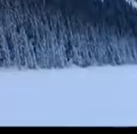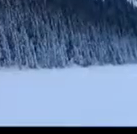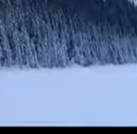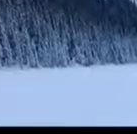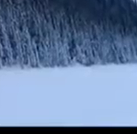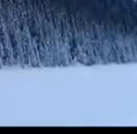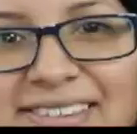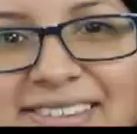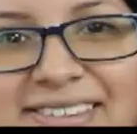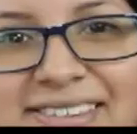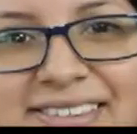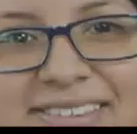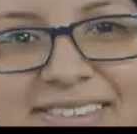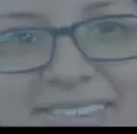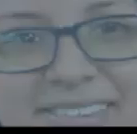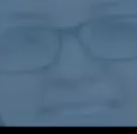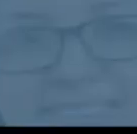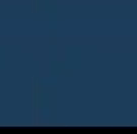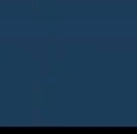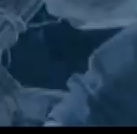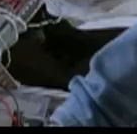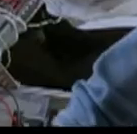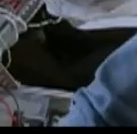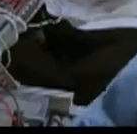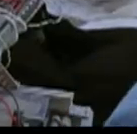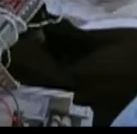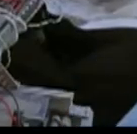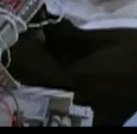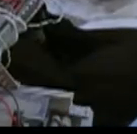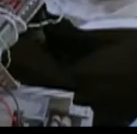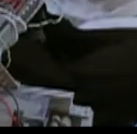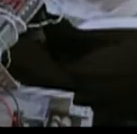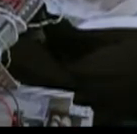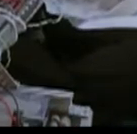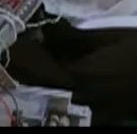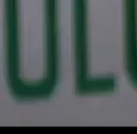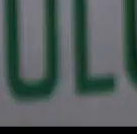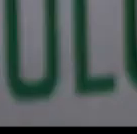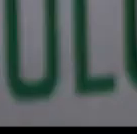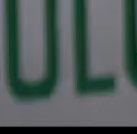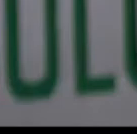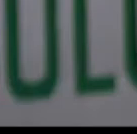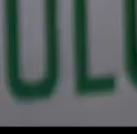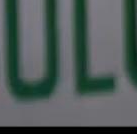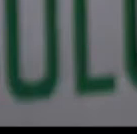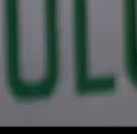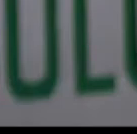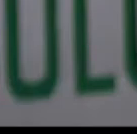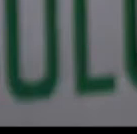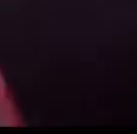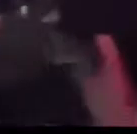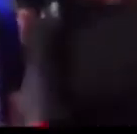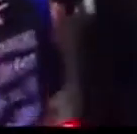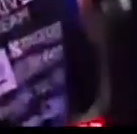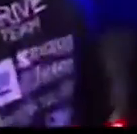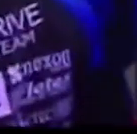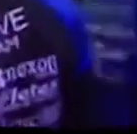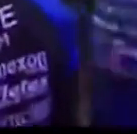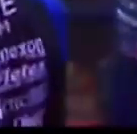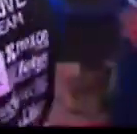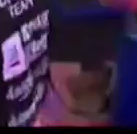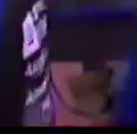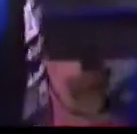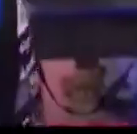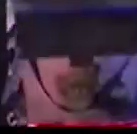platicará de su experiencia en Canadá. Conoce otro equipo mexicano que participó en el Mundial de First Tech Challenge en